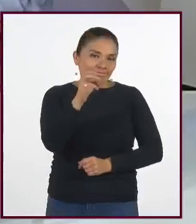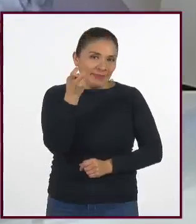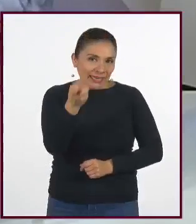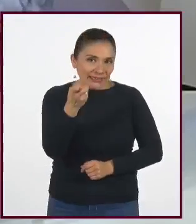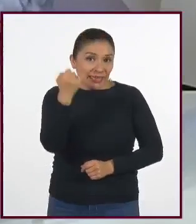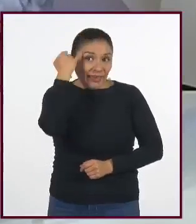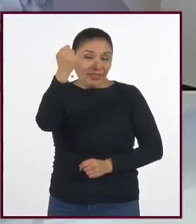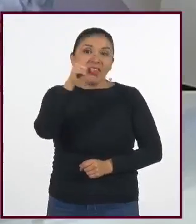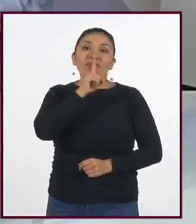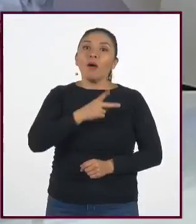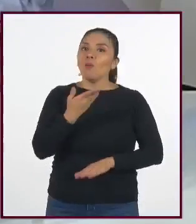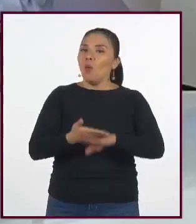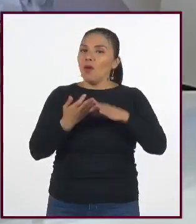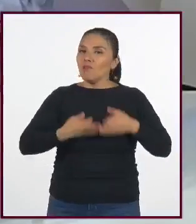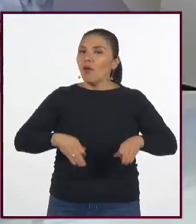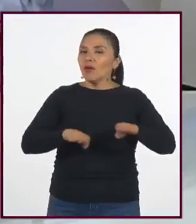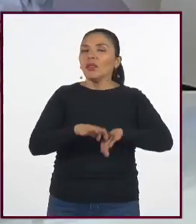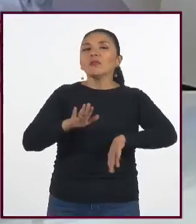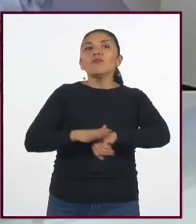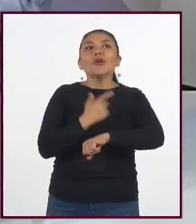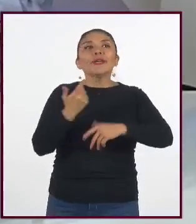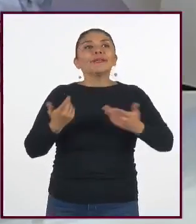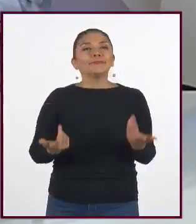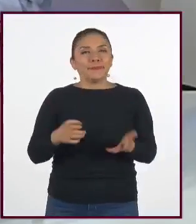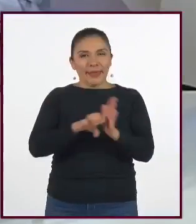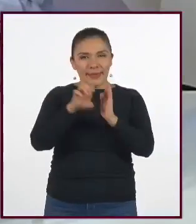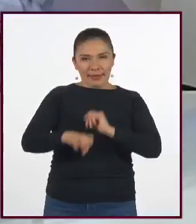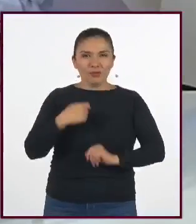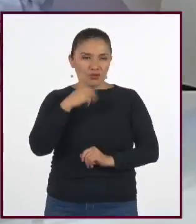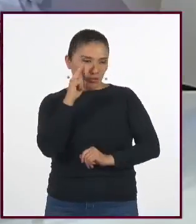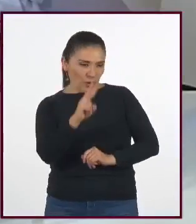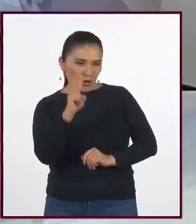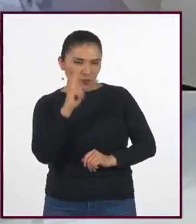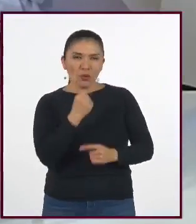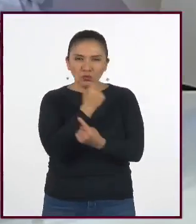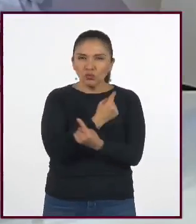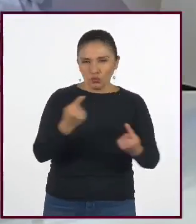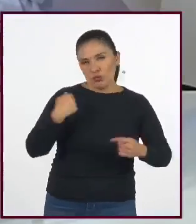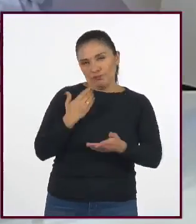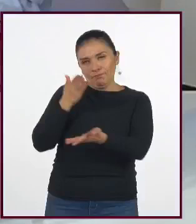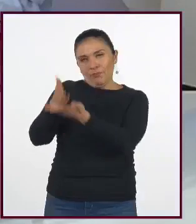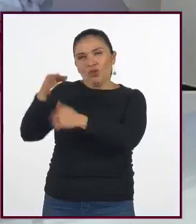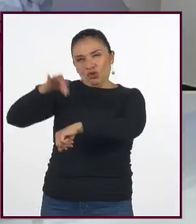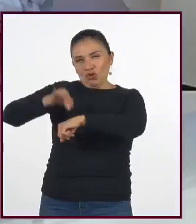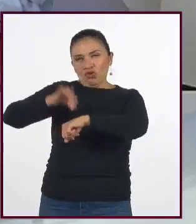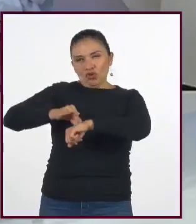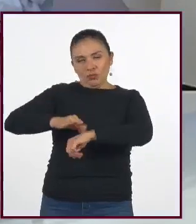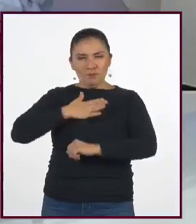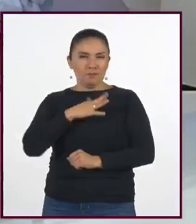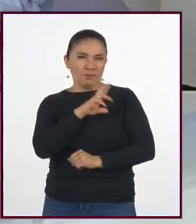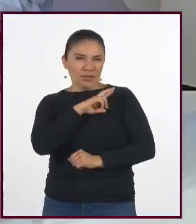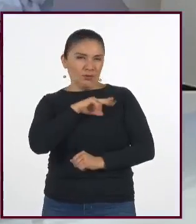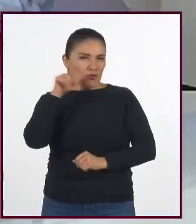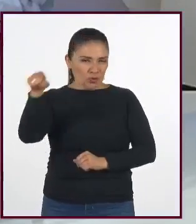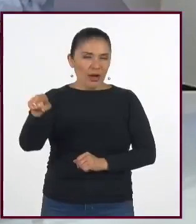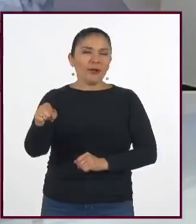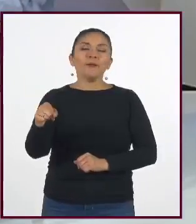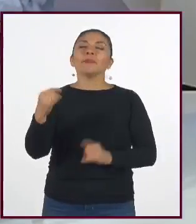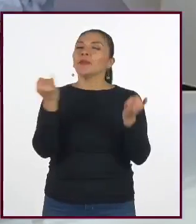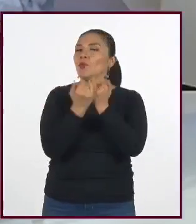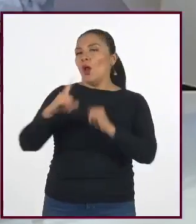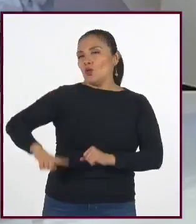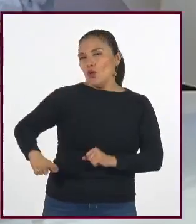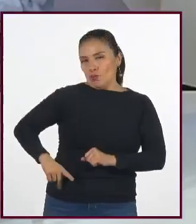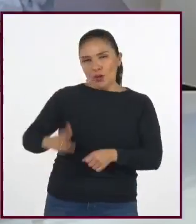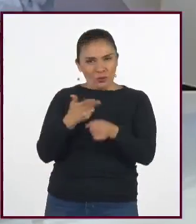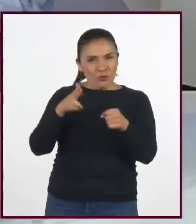mito importantísimo porque incluso yo que veo niños en mi consulta privada y en la pública, muchas